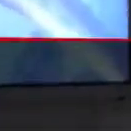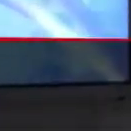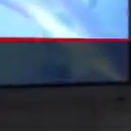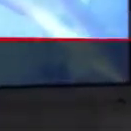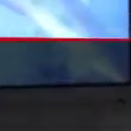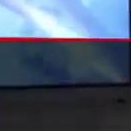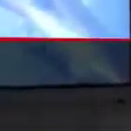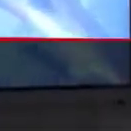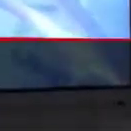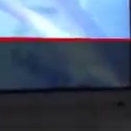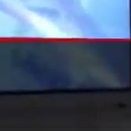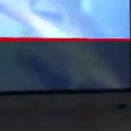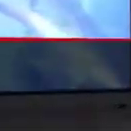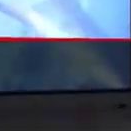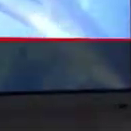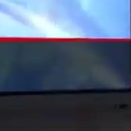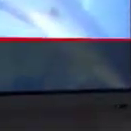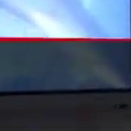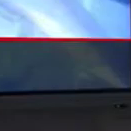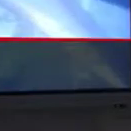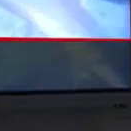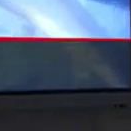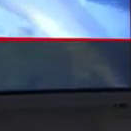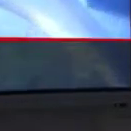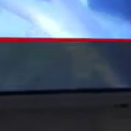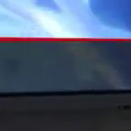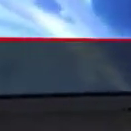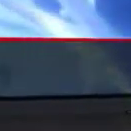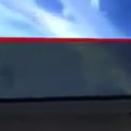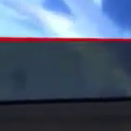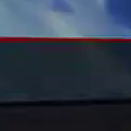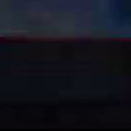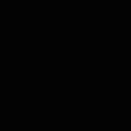Foral de Vizcaya y en el hall del Instituto Francés de Bilbao hasta el 28 de agosto.